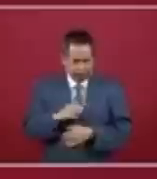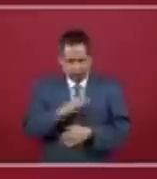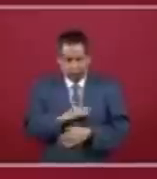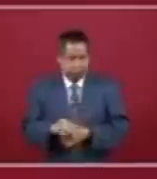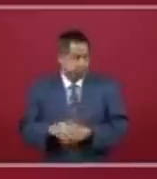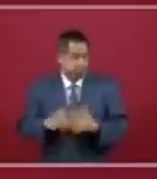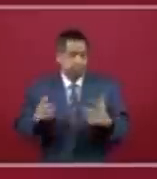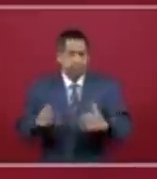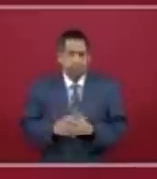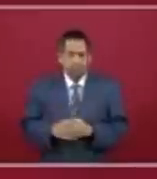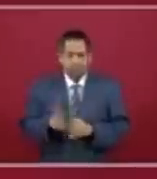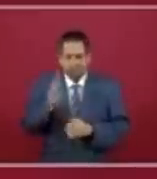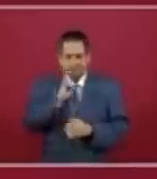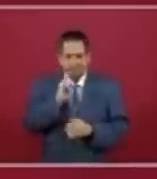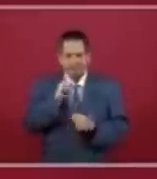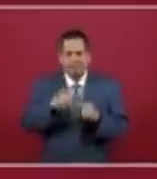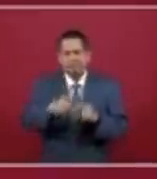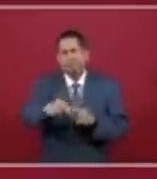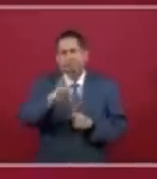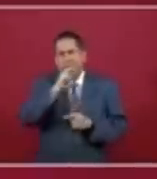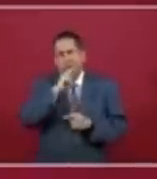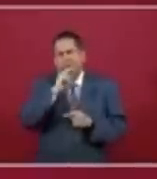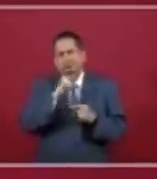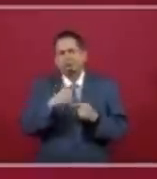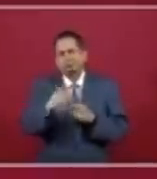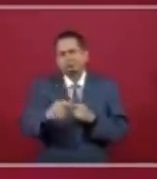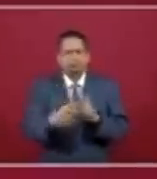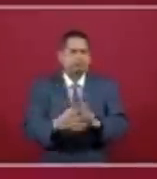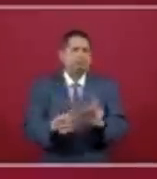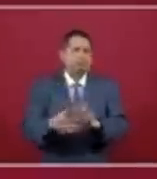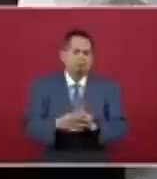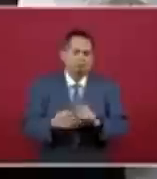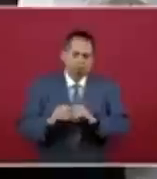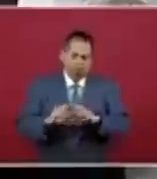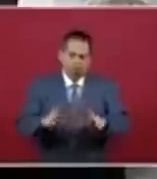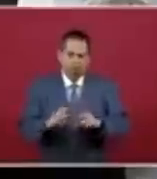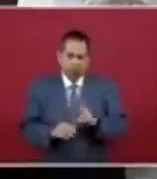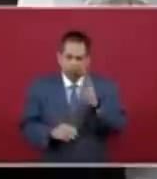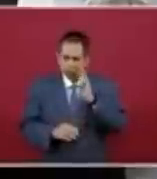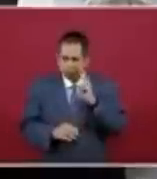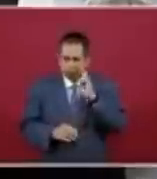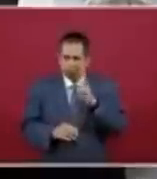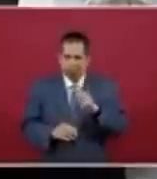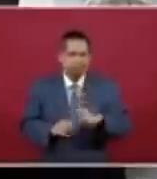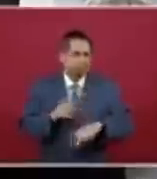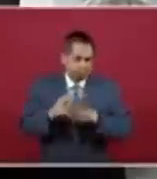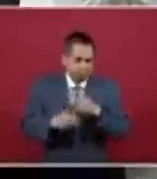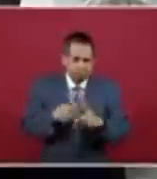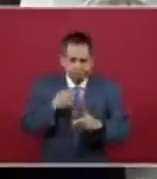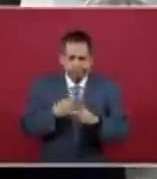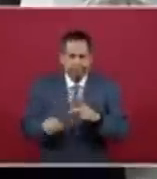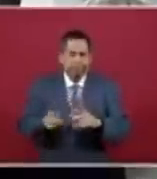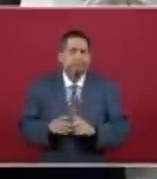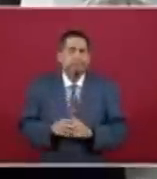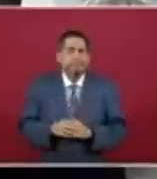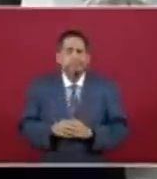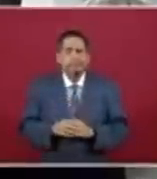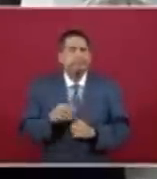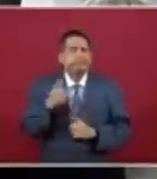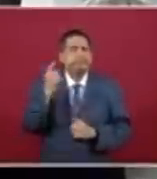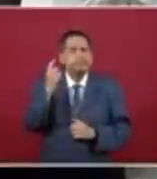Entonces, muy pronto vamos a empezar a